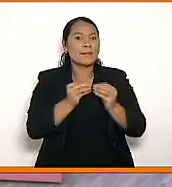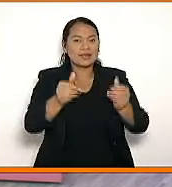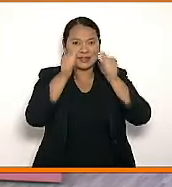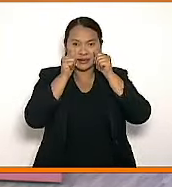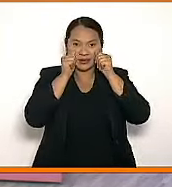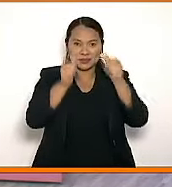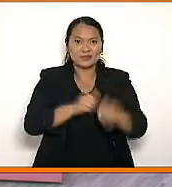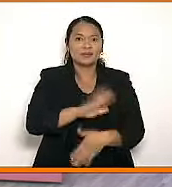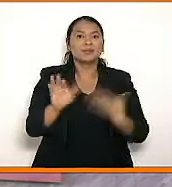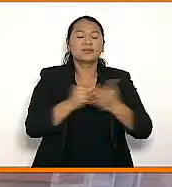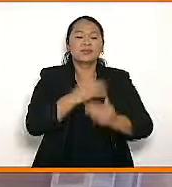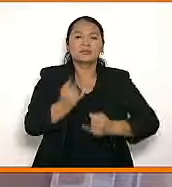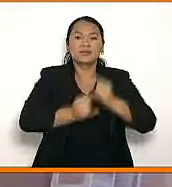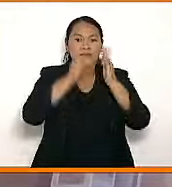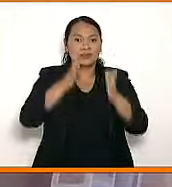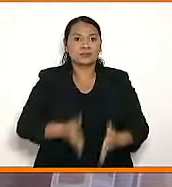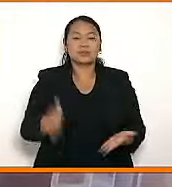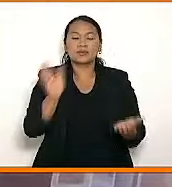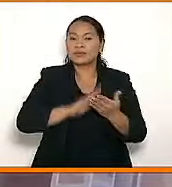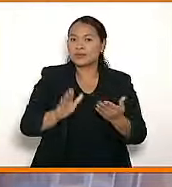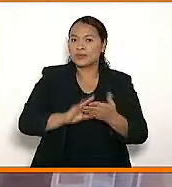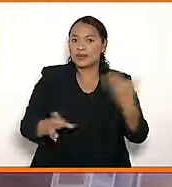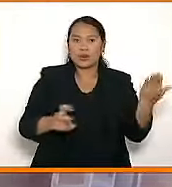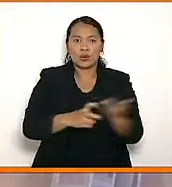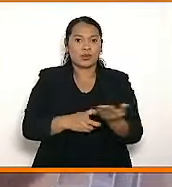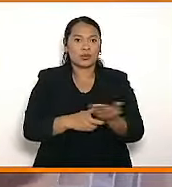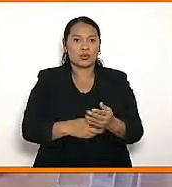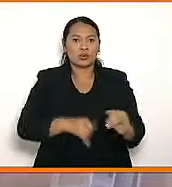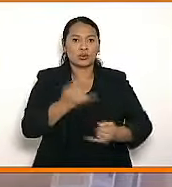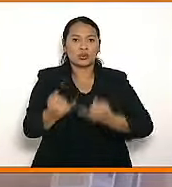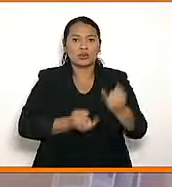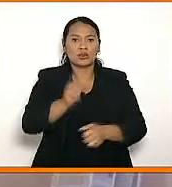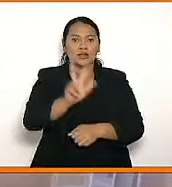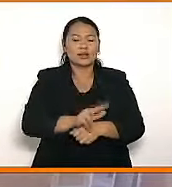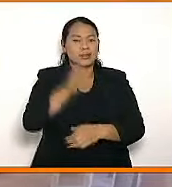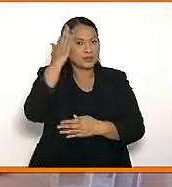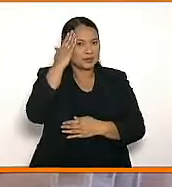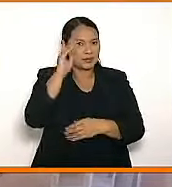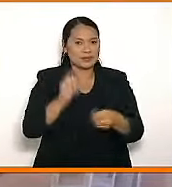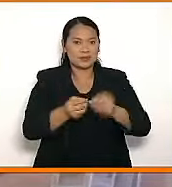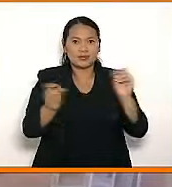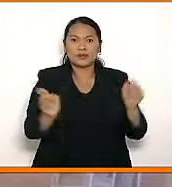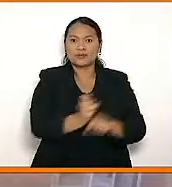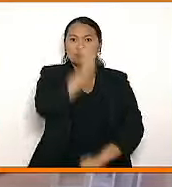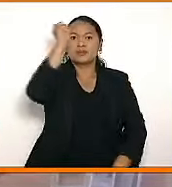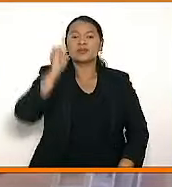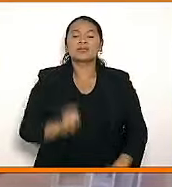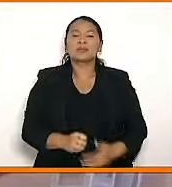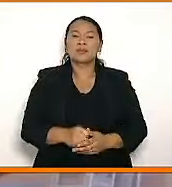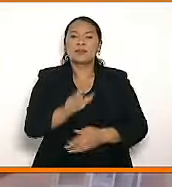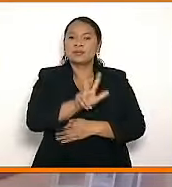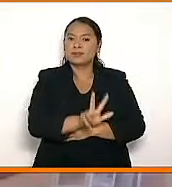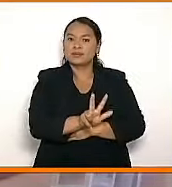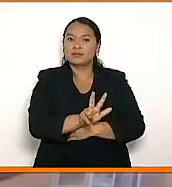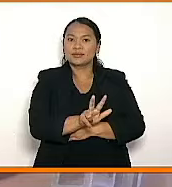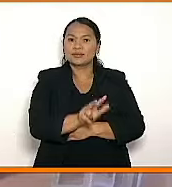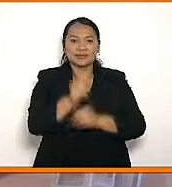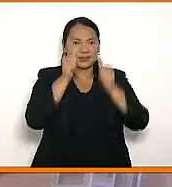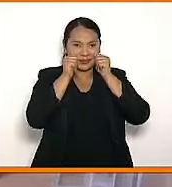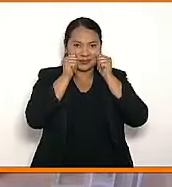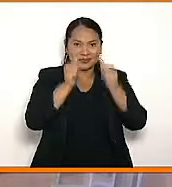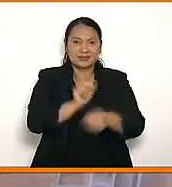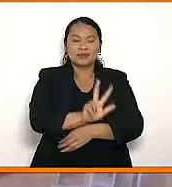Atentos a todos nuestros jugadores que obtuvieron su Juga 3 porque nuestro primer dígito es el 3. Segundo dígito ganador,